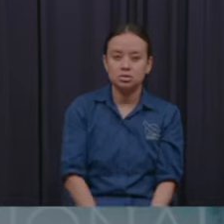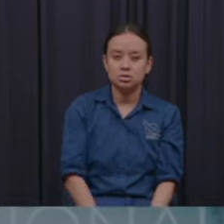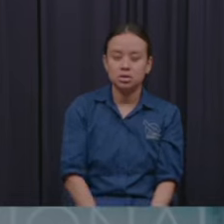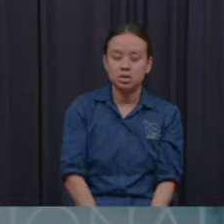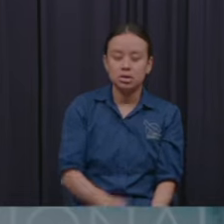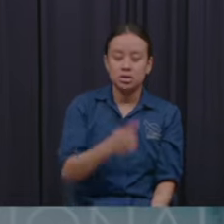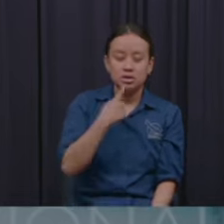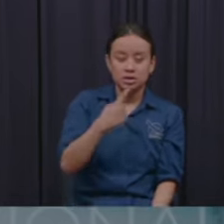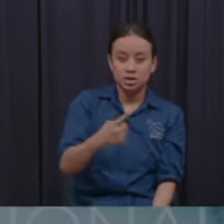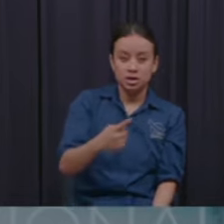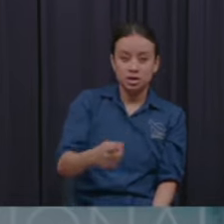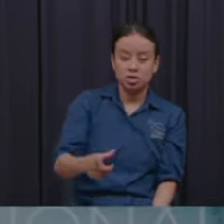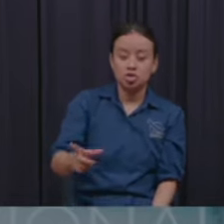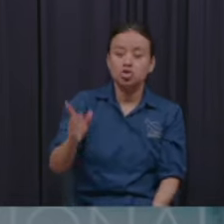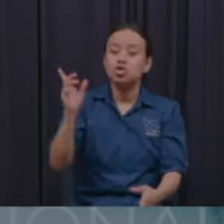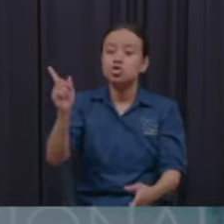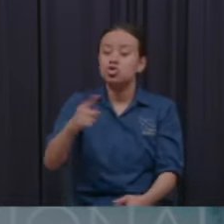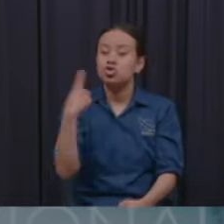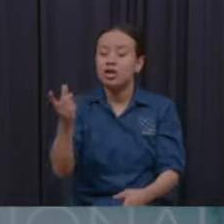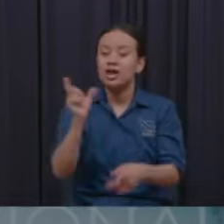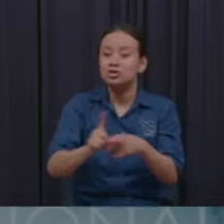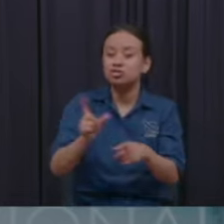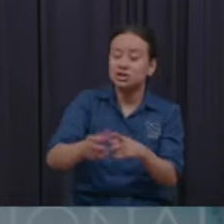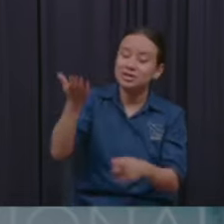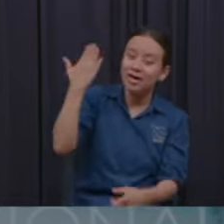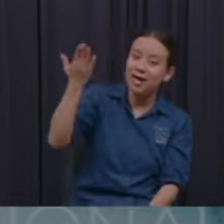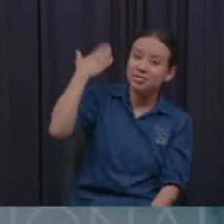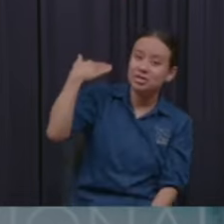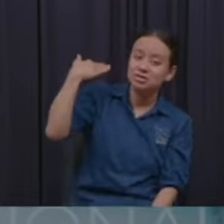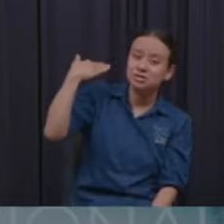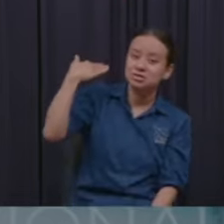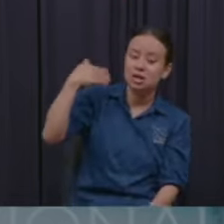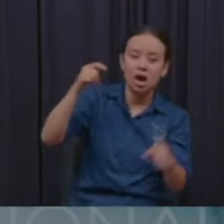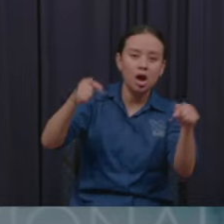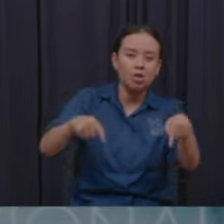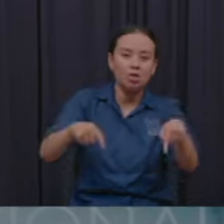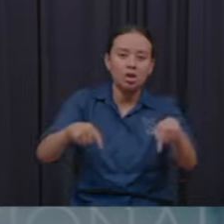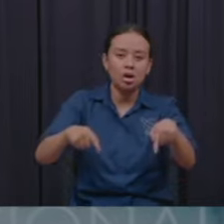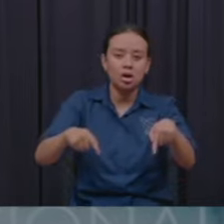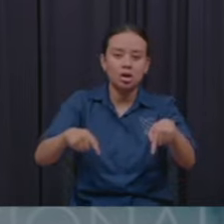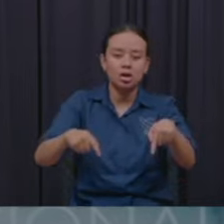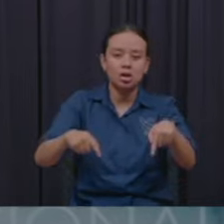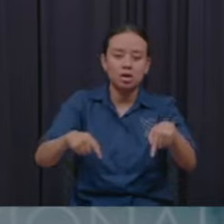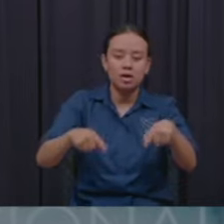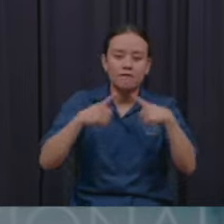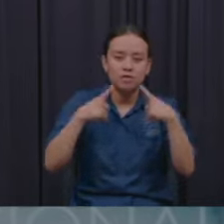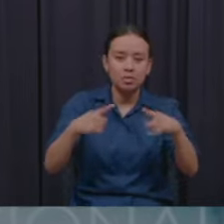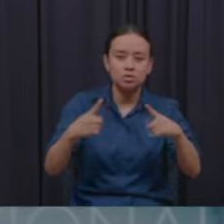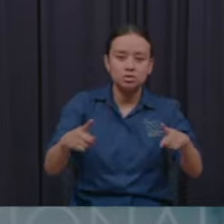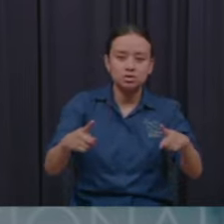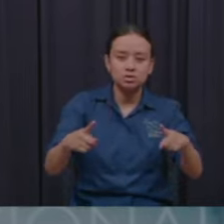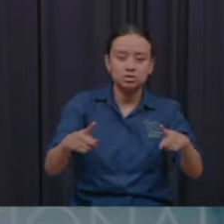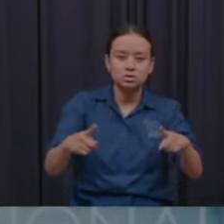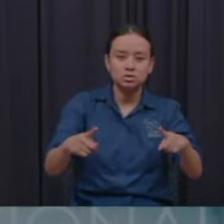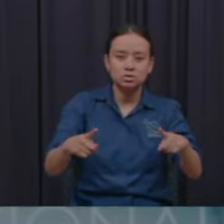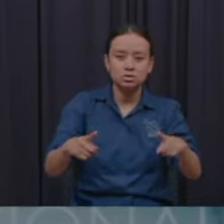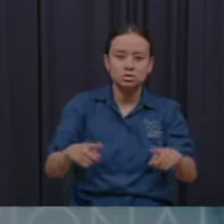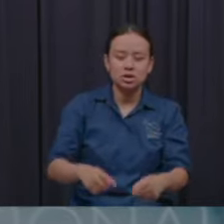se pone de moda. Y ponía a alguien, ojalá se pusiera de moda el saludar.